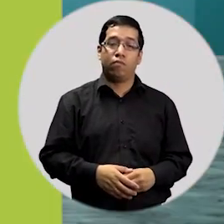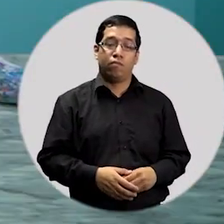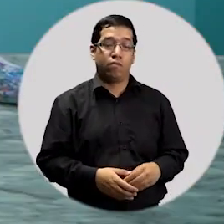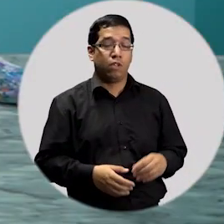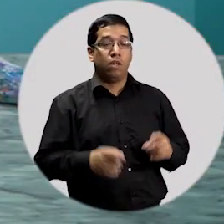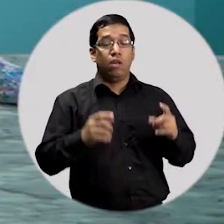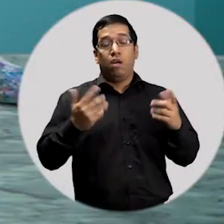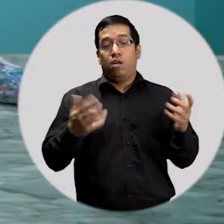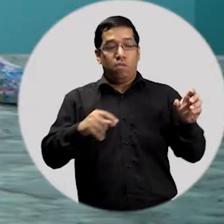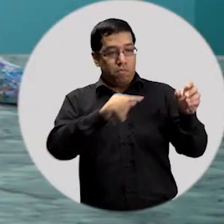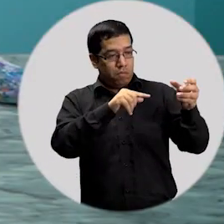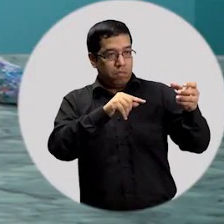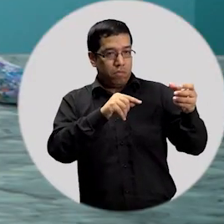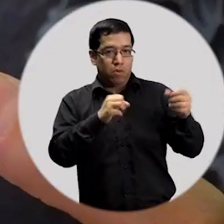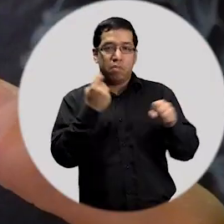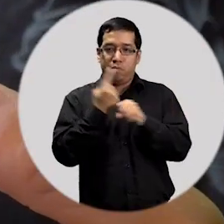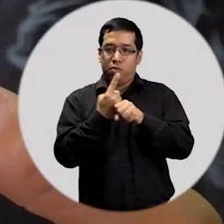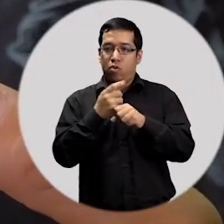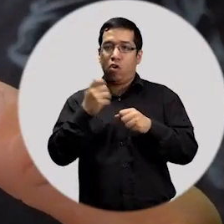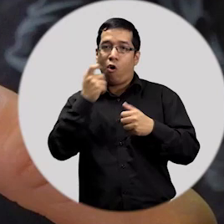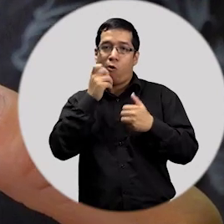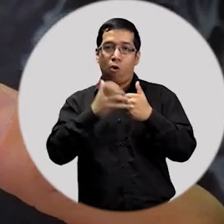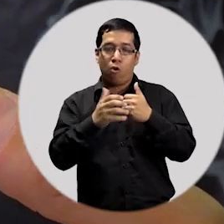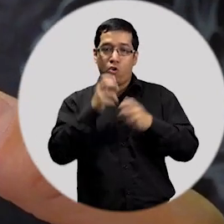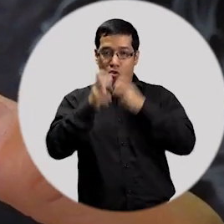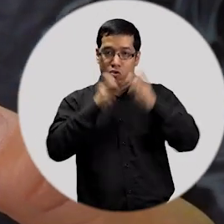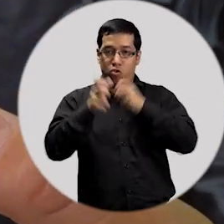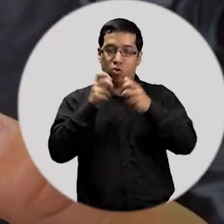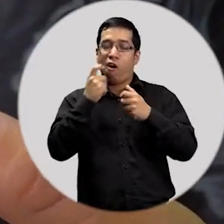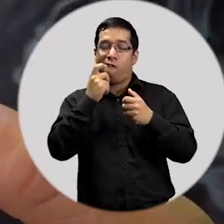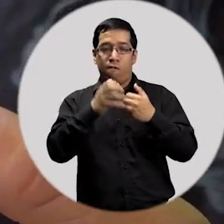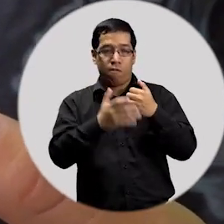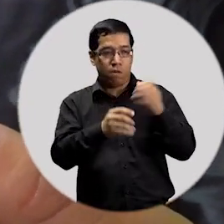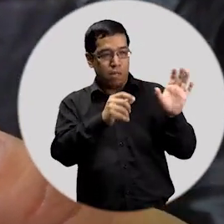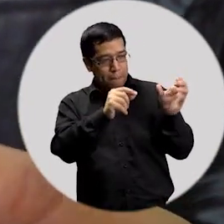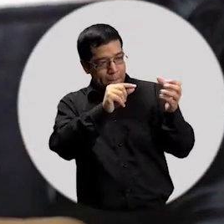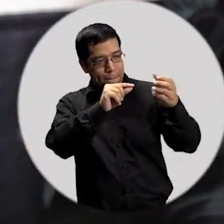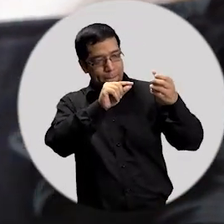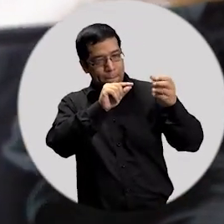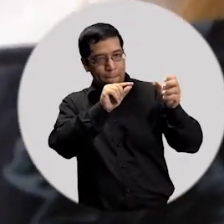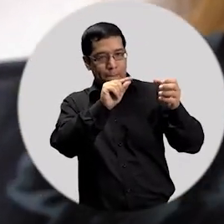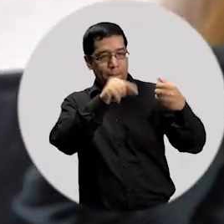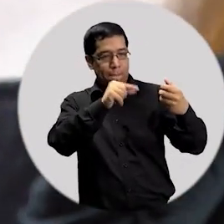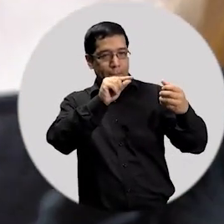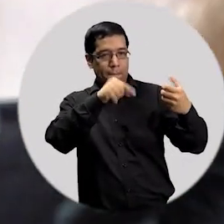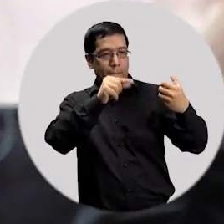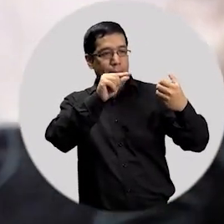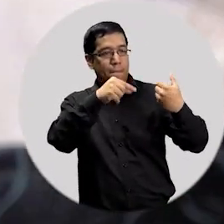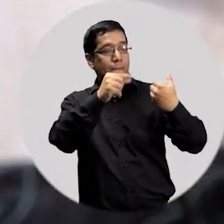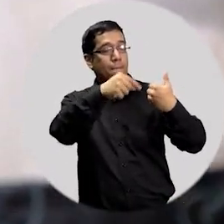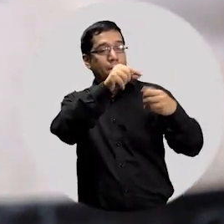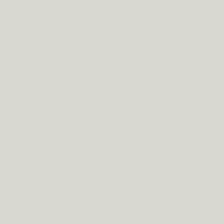Este sería el resultado final. Yo ya traje uno como para una muestra. Este ya está